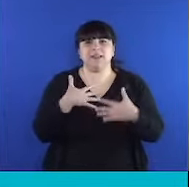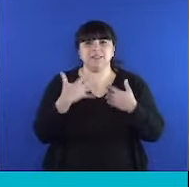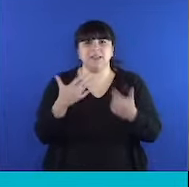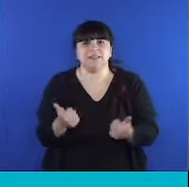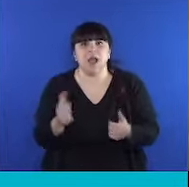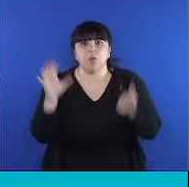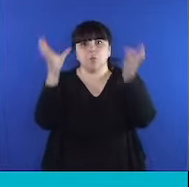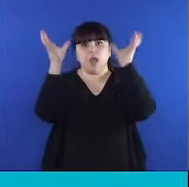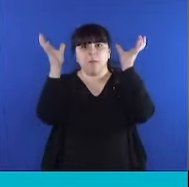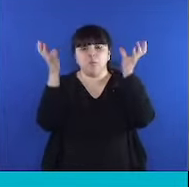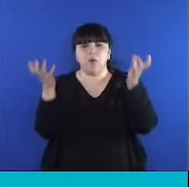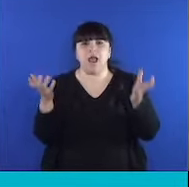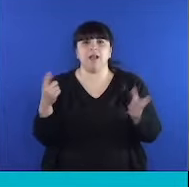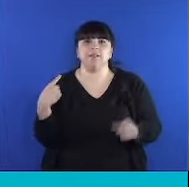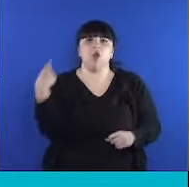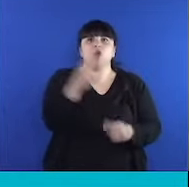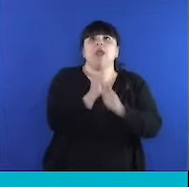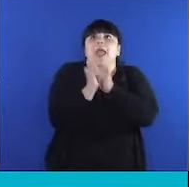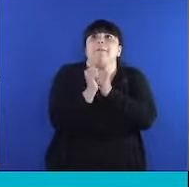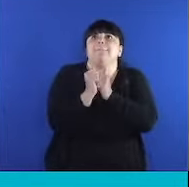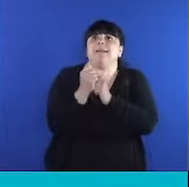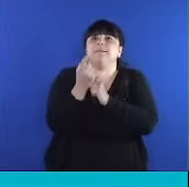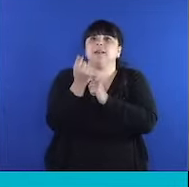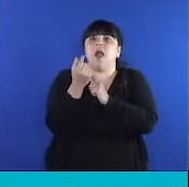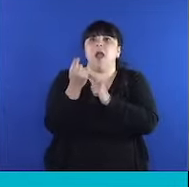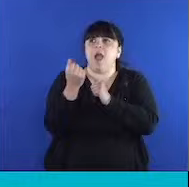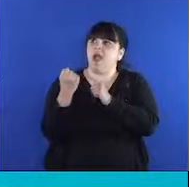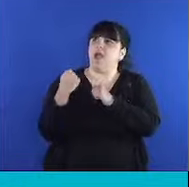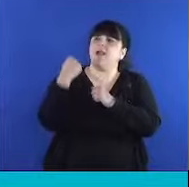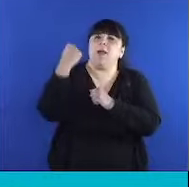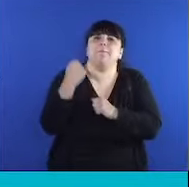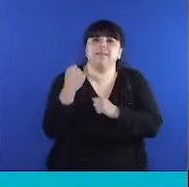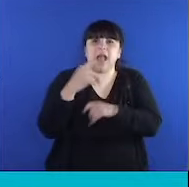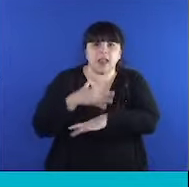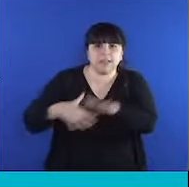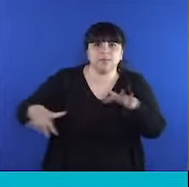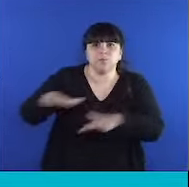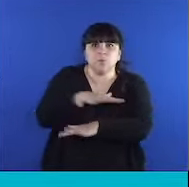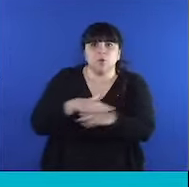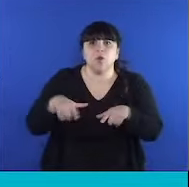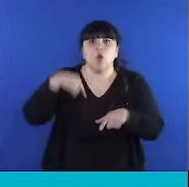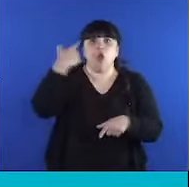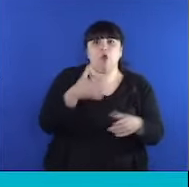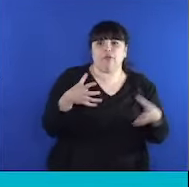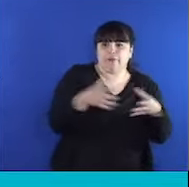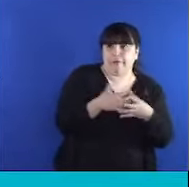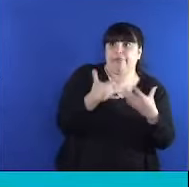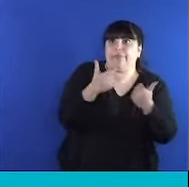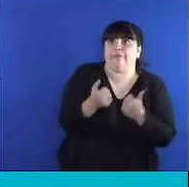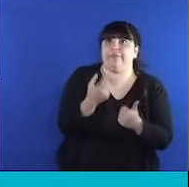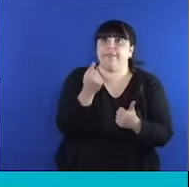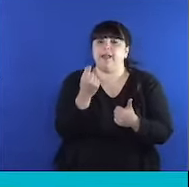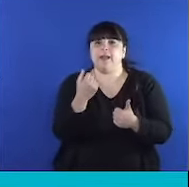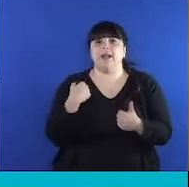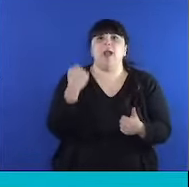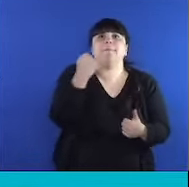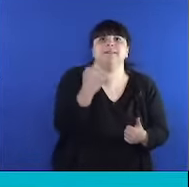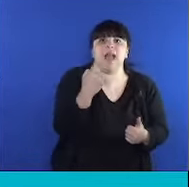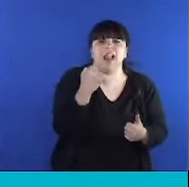y las ambulancias, a empresas capitalistas, y otros sectores que defienden los negociados capitalistas pero que dicen que de verdad quieren